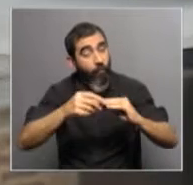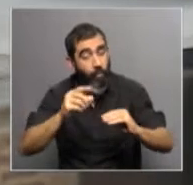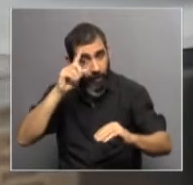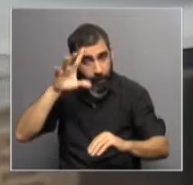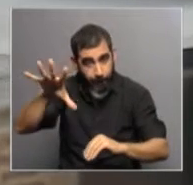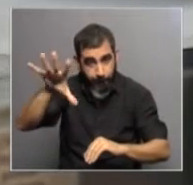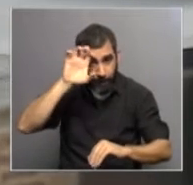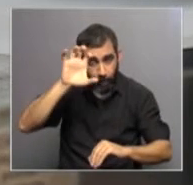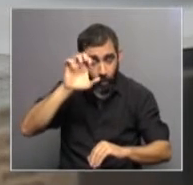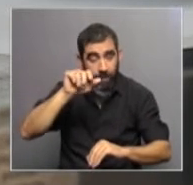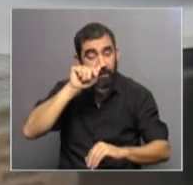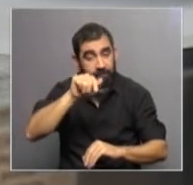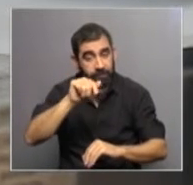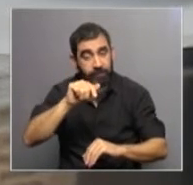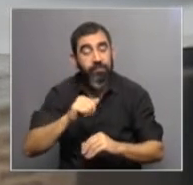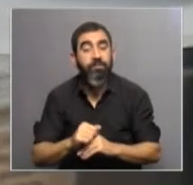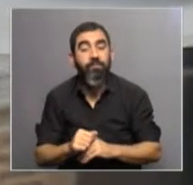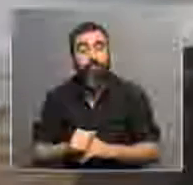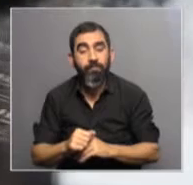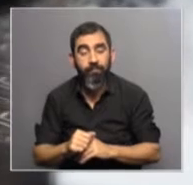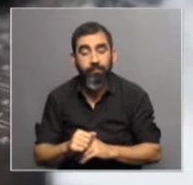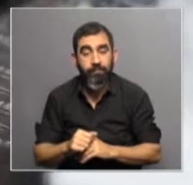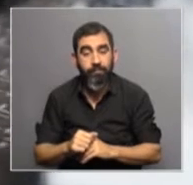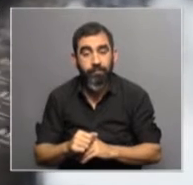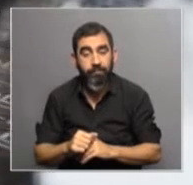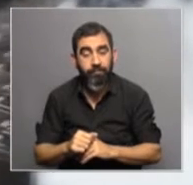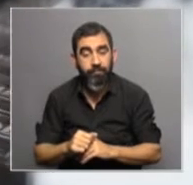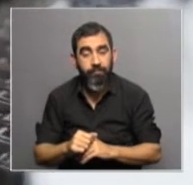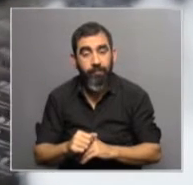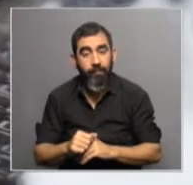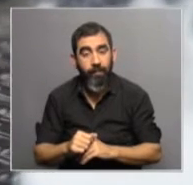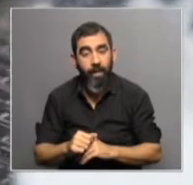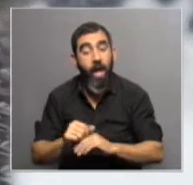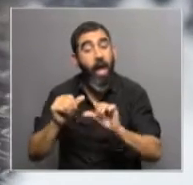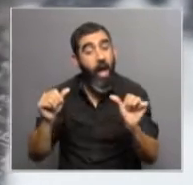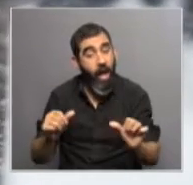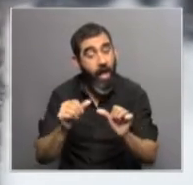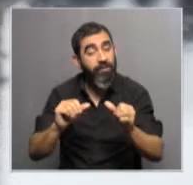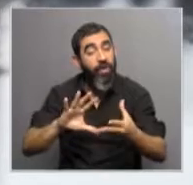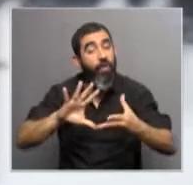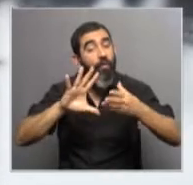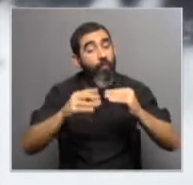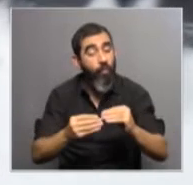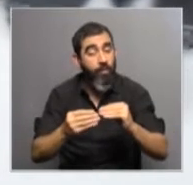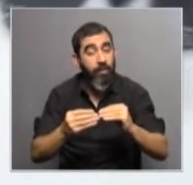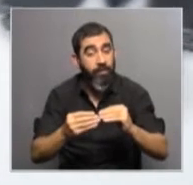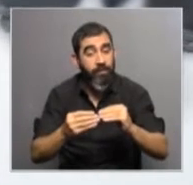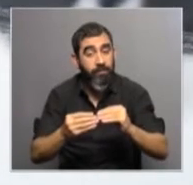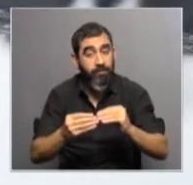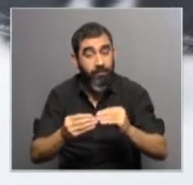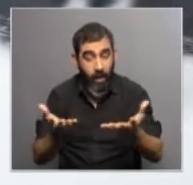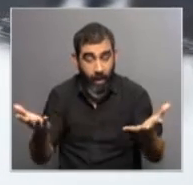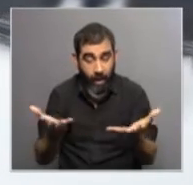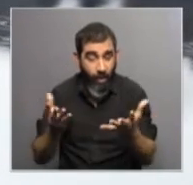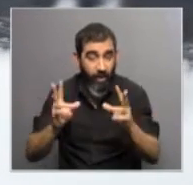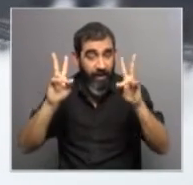memoria es el que de alguna manera condiciona el fenómeno al cual nos vamos